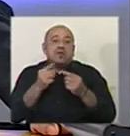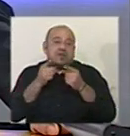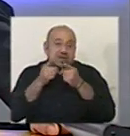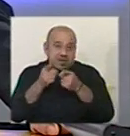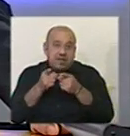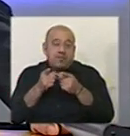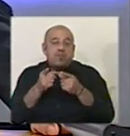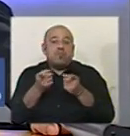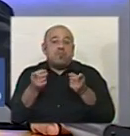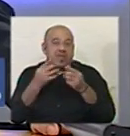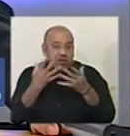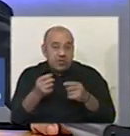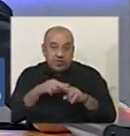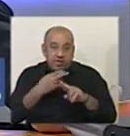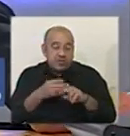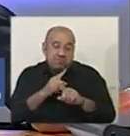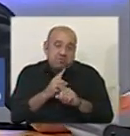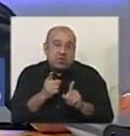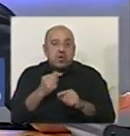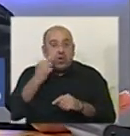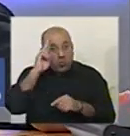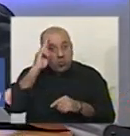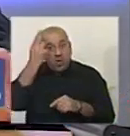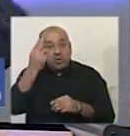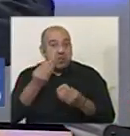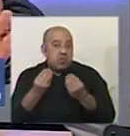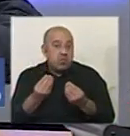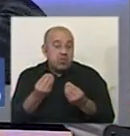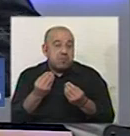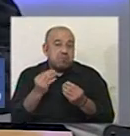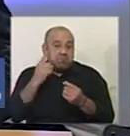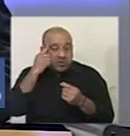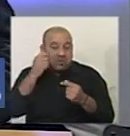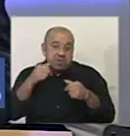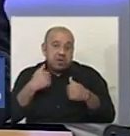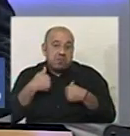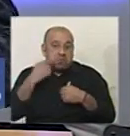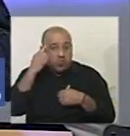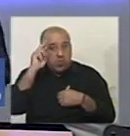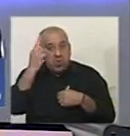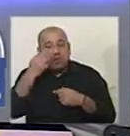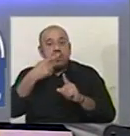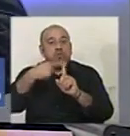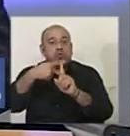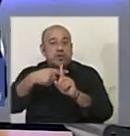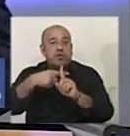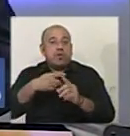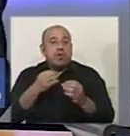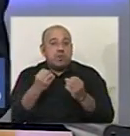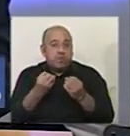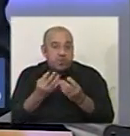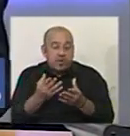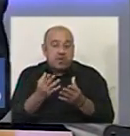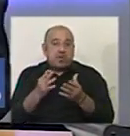a eso. Y Uruguay, como digo, creo que dentro de todo, para Uruguay fue positivo esto de que no se haya